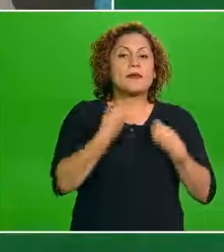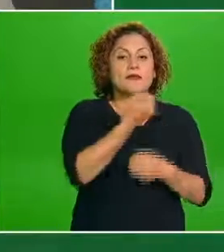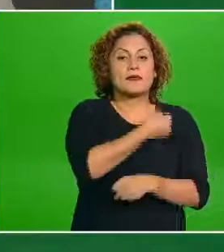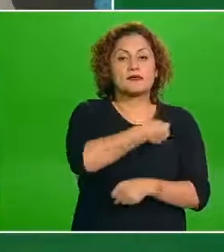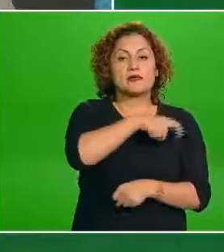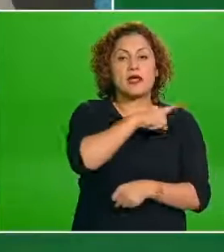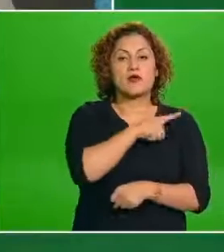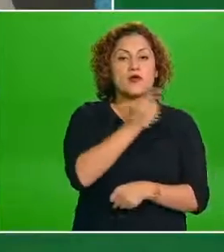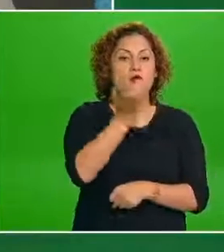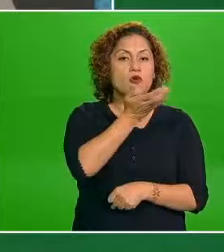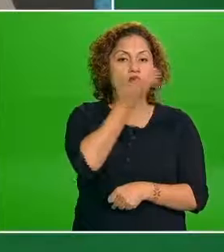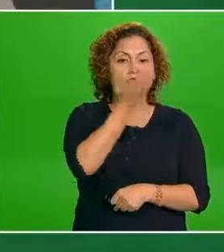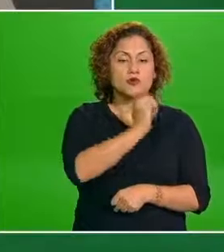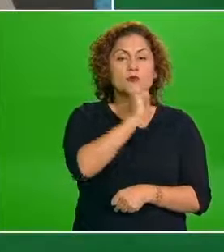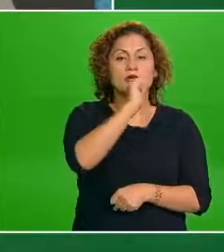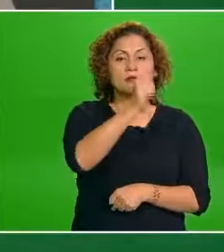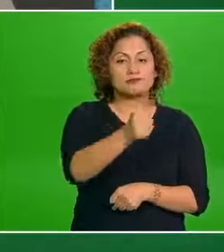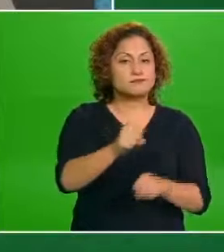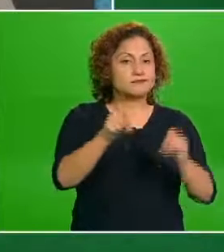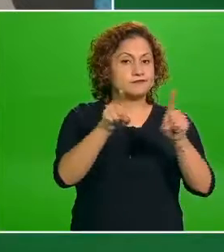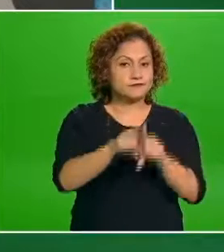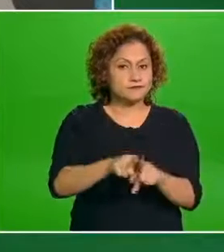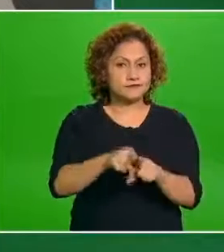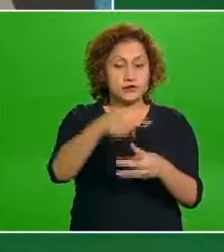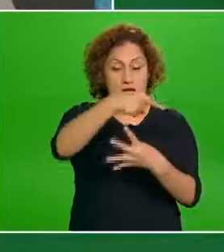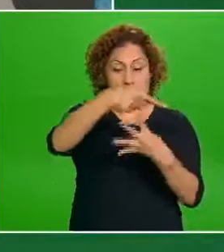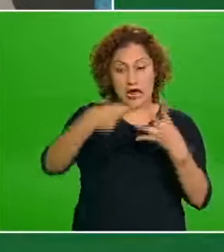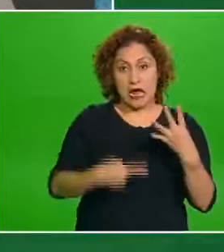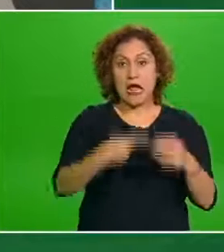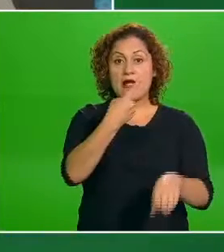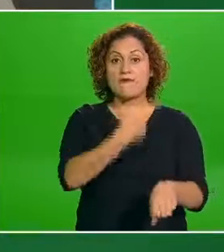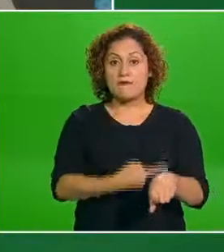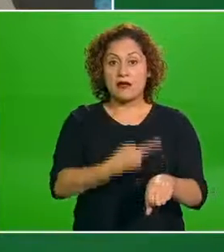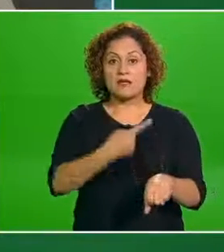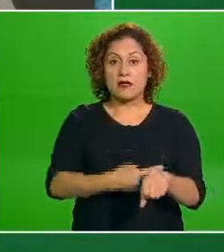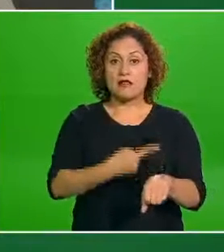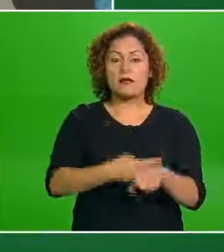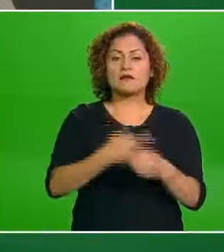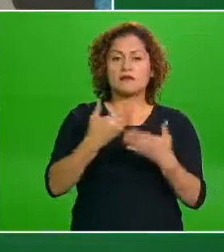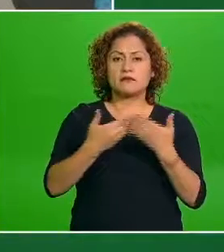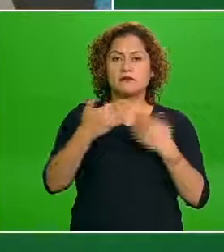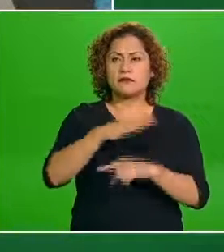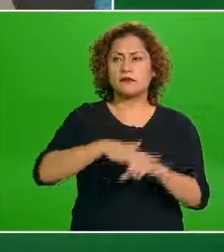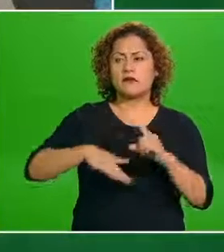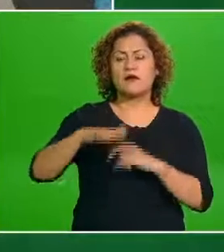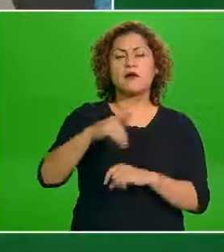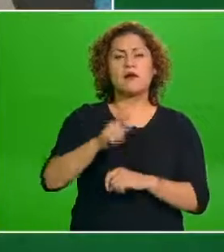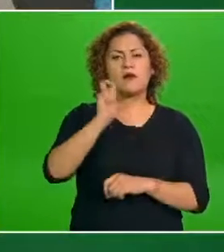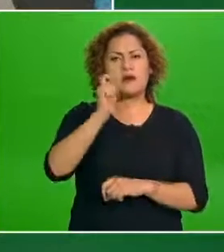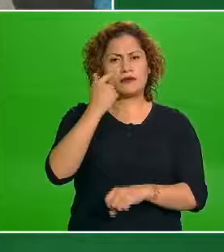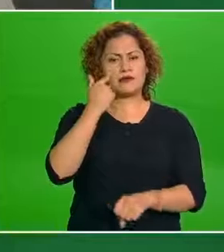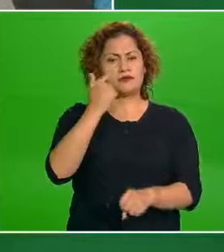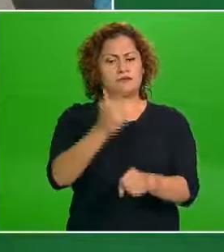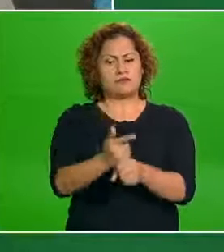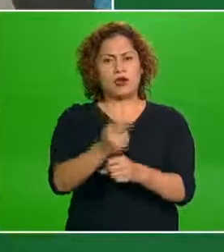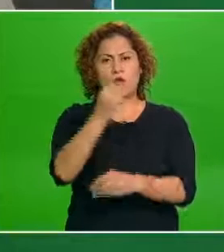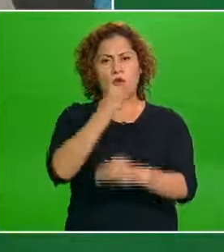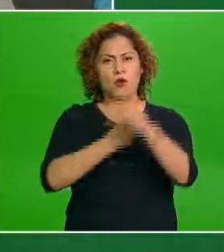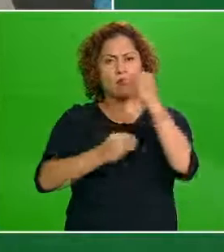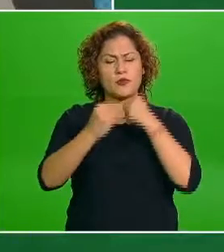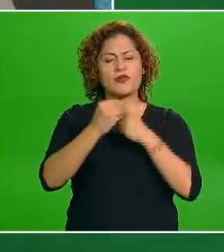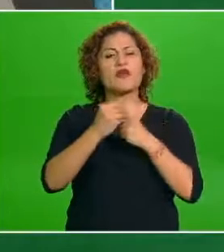saludable. Estas enfermedades en la actualidad ponen de manifiesto que la forma de alimentarnos no está